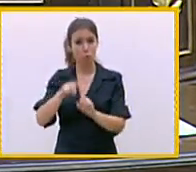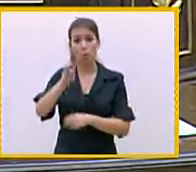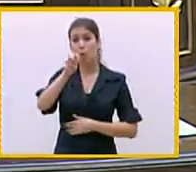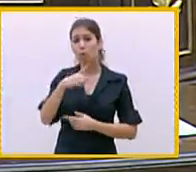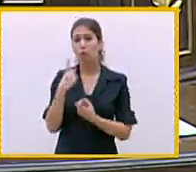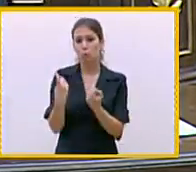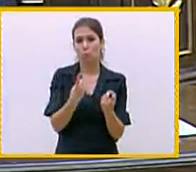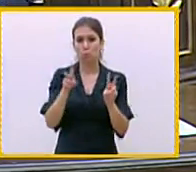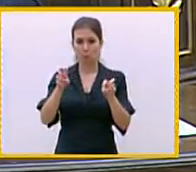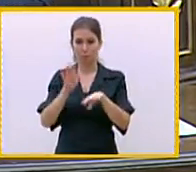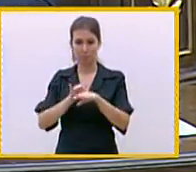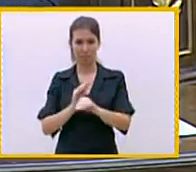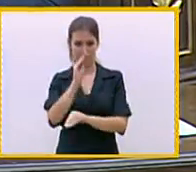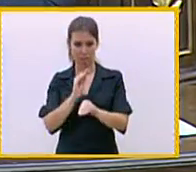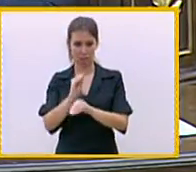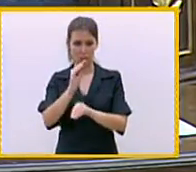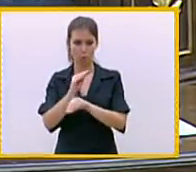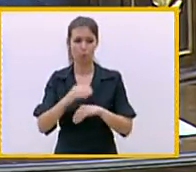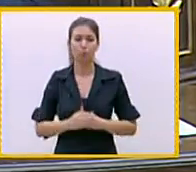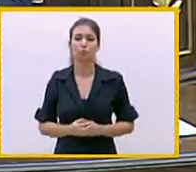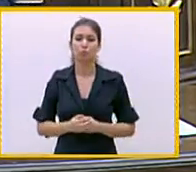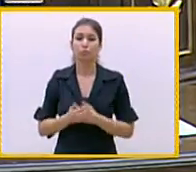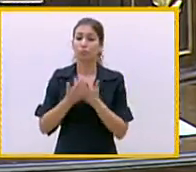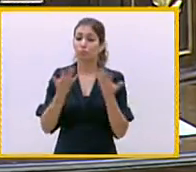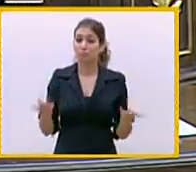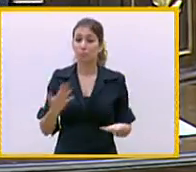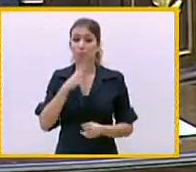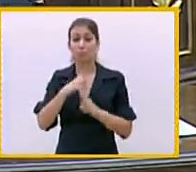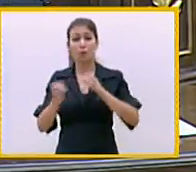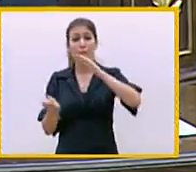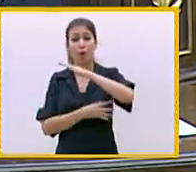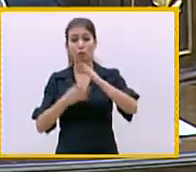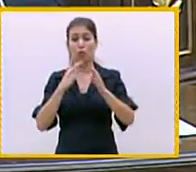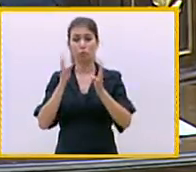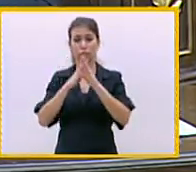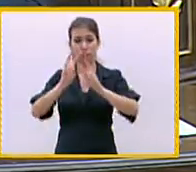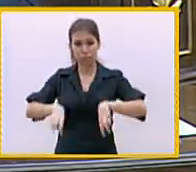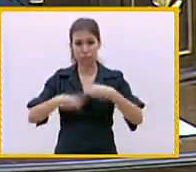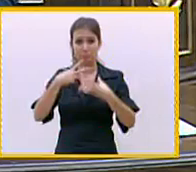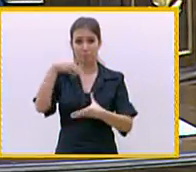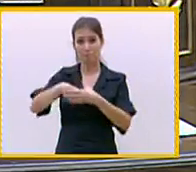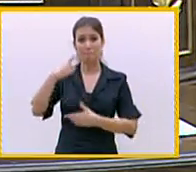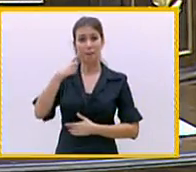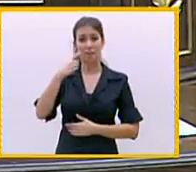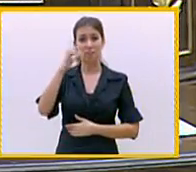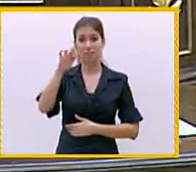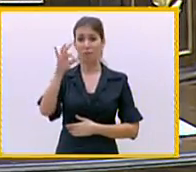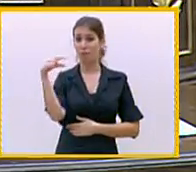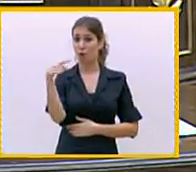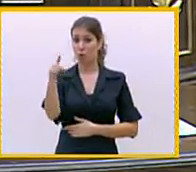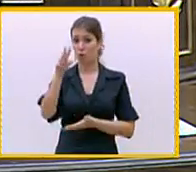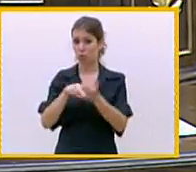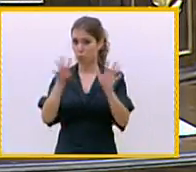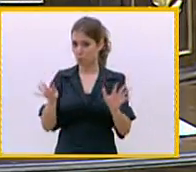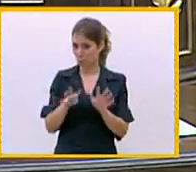financiación. La puesta en marcha del Fondo de Reestructuración Ordenada Bancaria, el FROP, ya en 2009, y